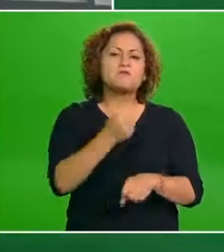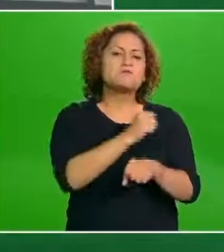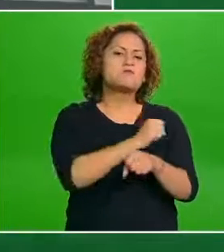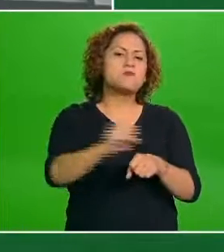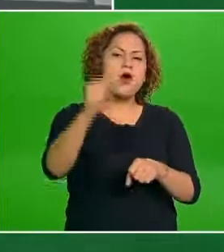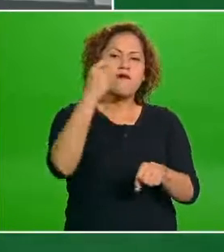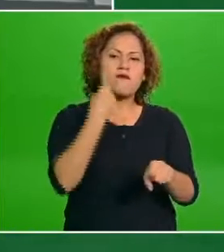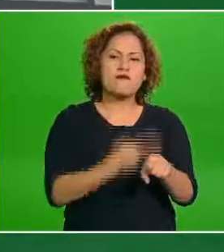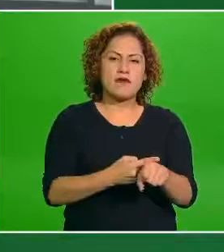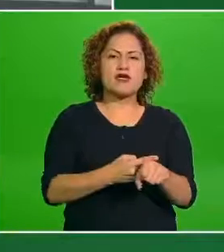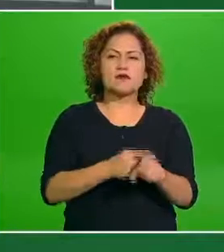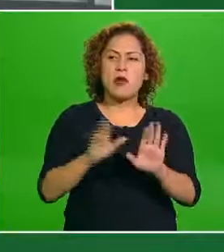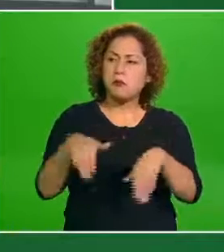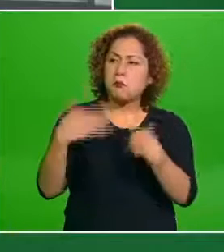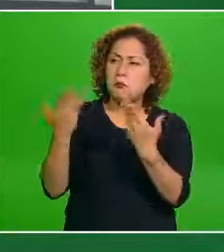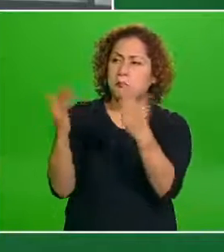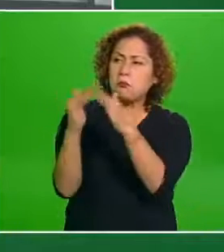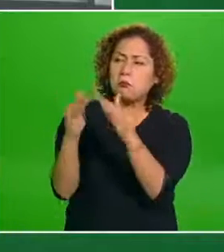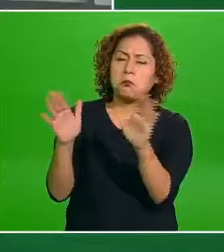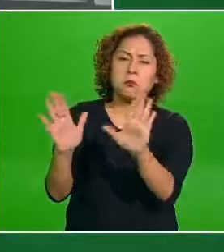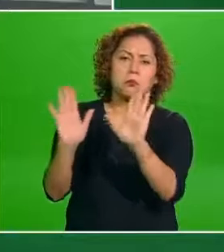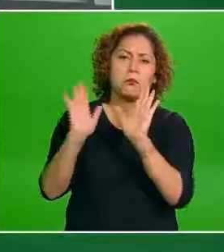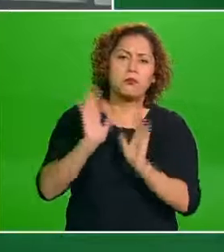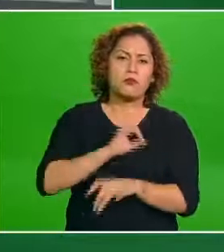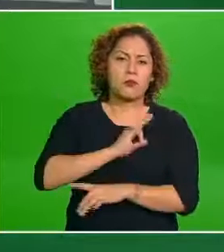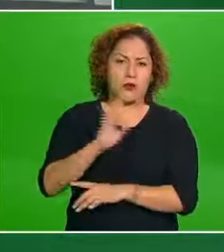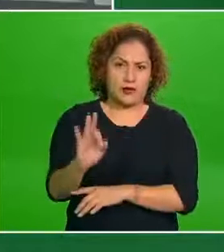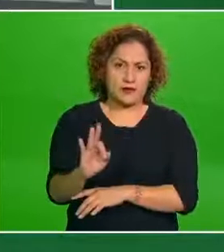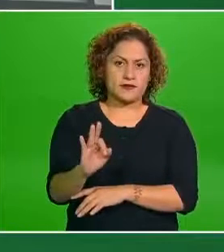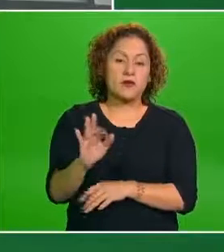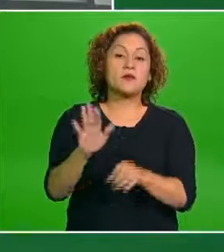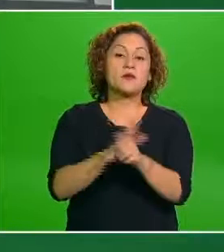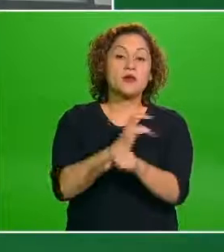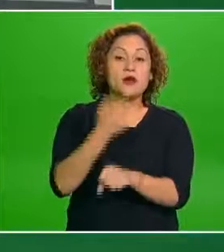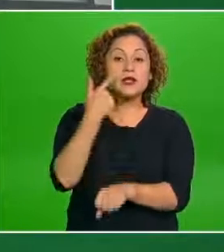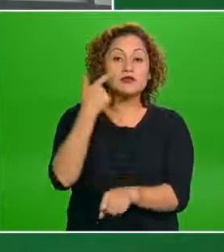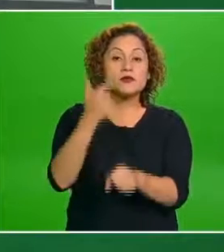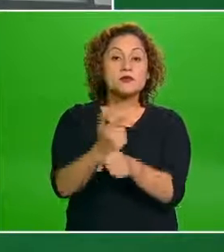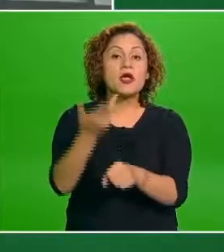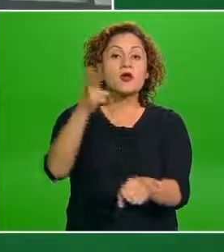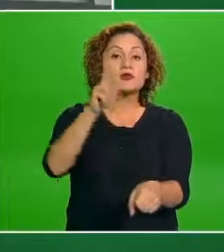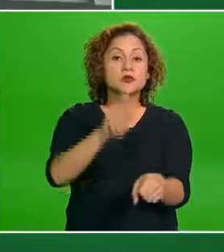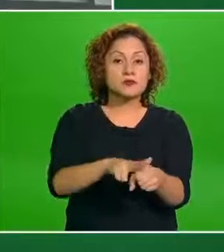hospitalización y es por eso que observamos la disminución de las hospitalizaciones tanto en camas